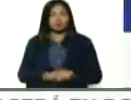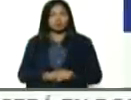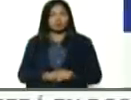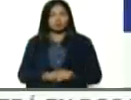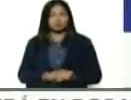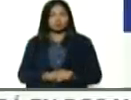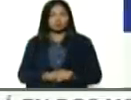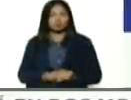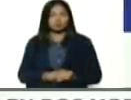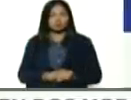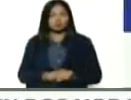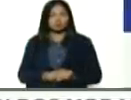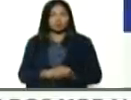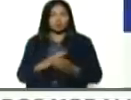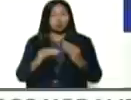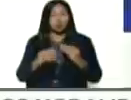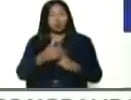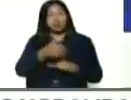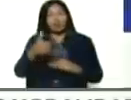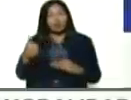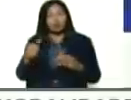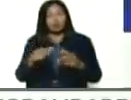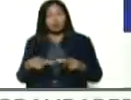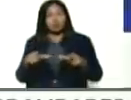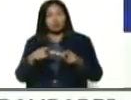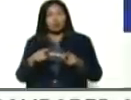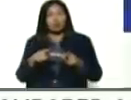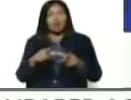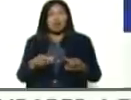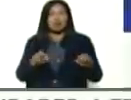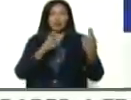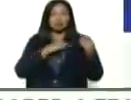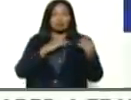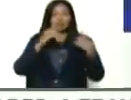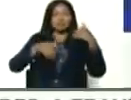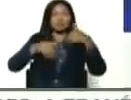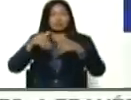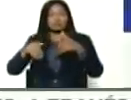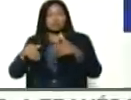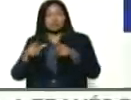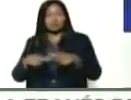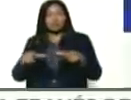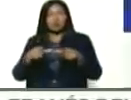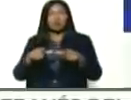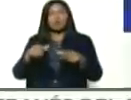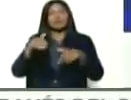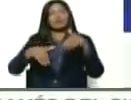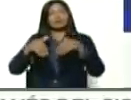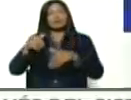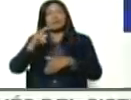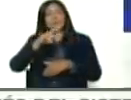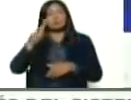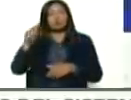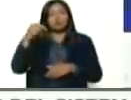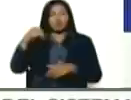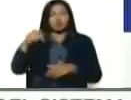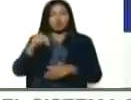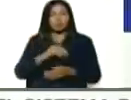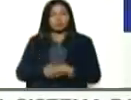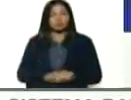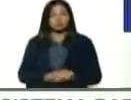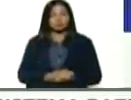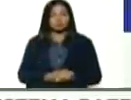o las que sean postuladas a los cargos de elección en las mega elecciones del 21 de noviembre